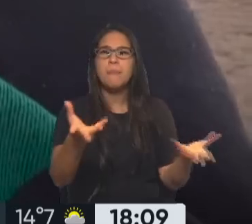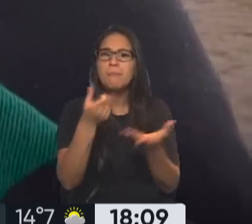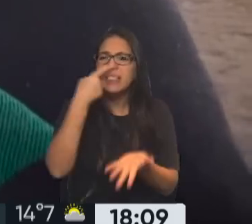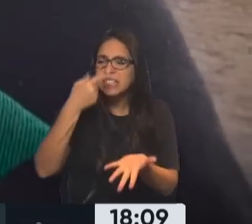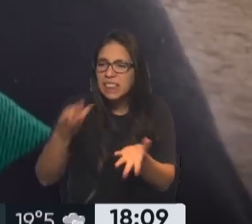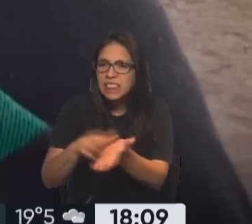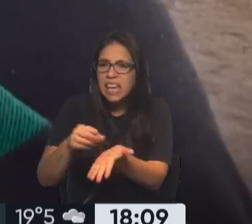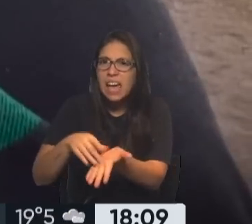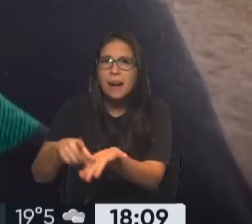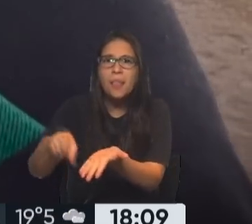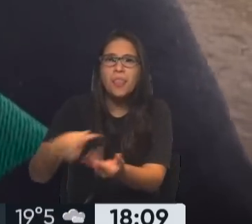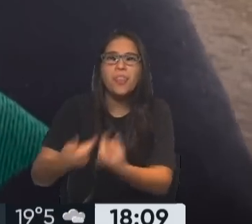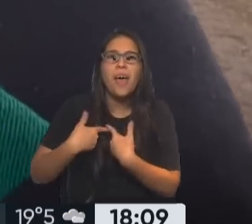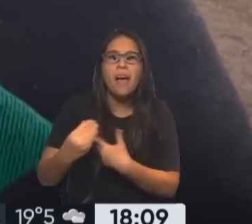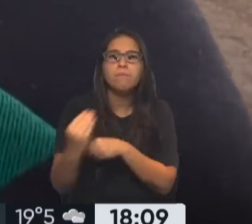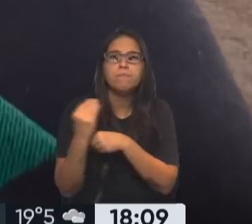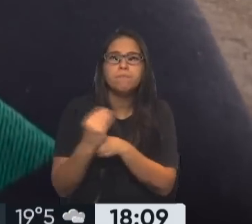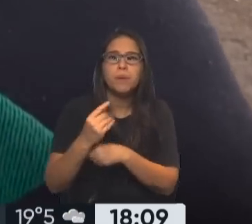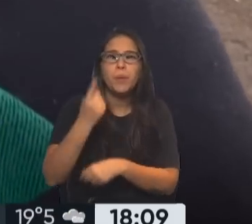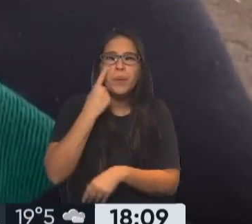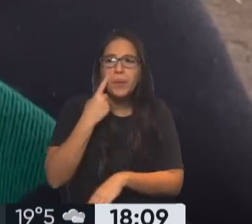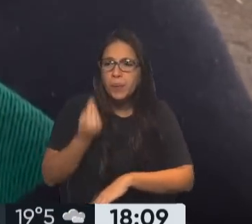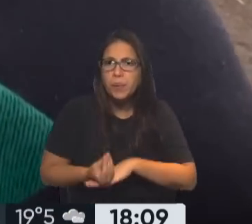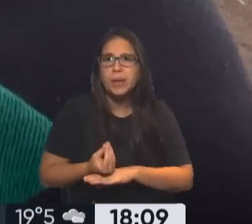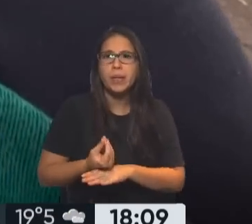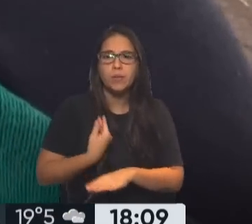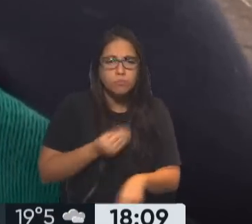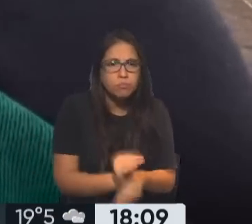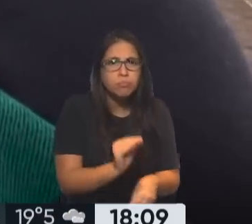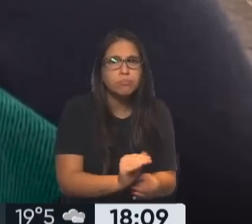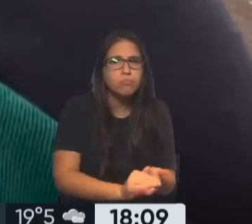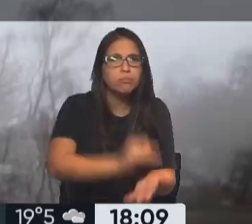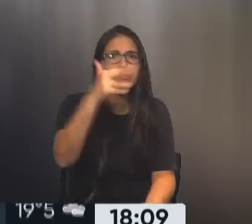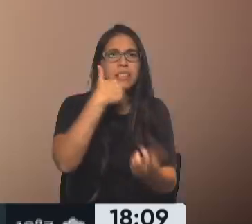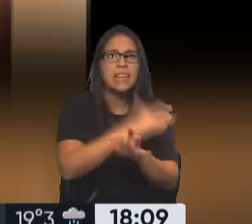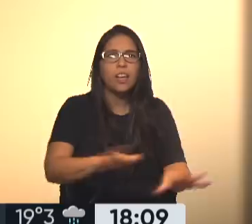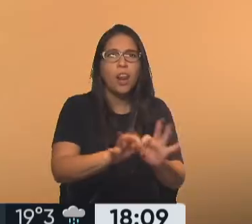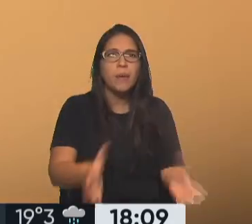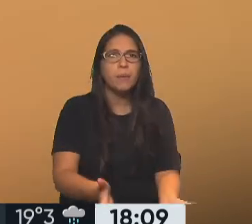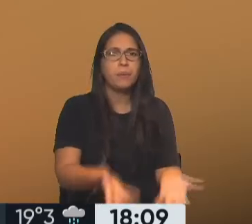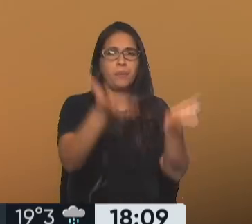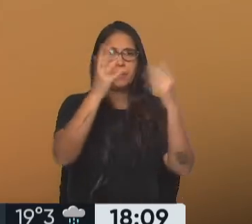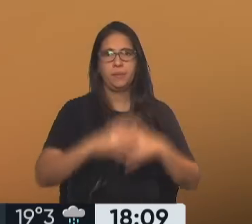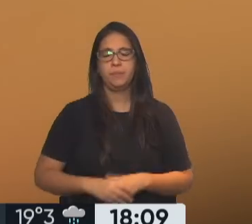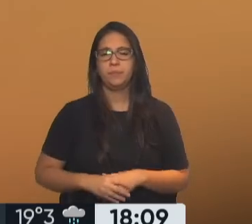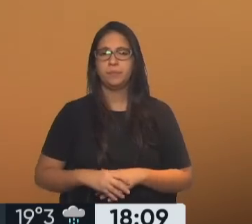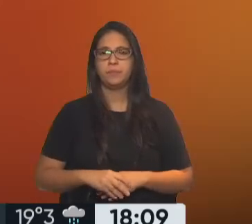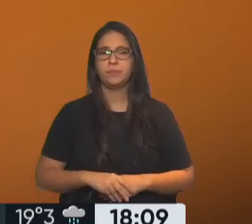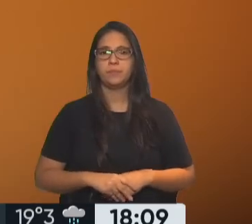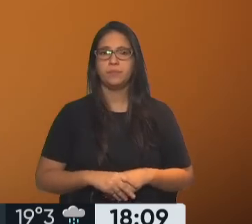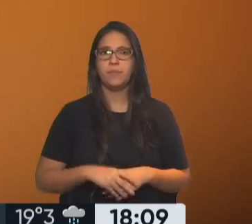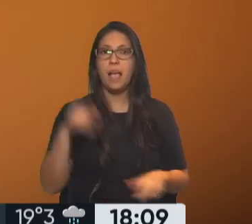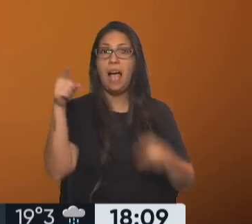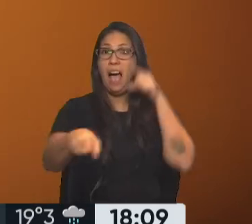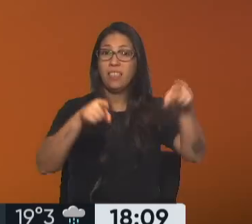la tierra voy a comer, voy a vivir, voy a criar y van a crecer mis hijos libres. Ante los constantes atentados